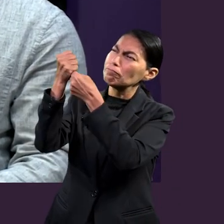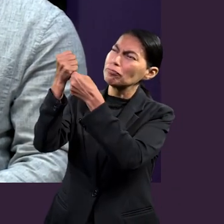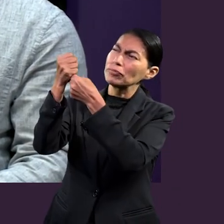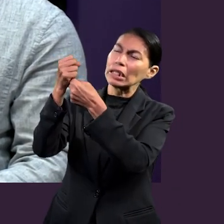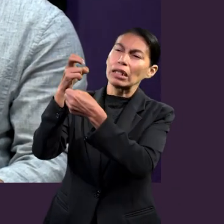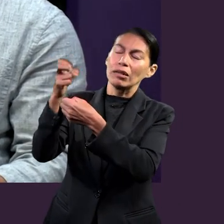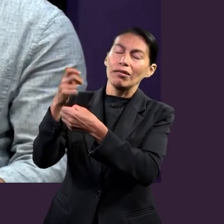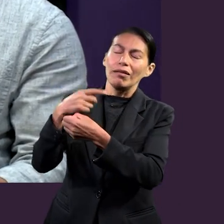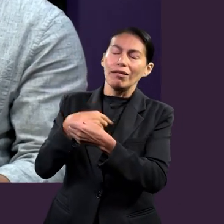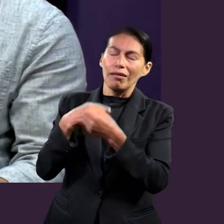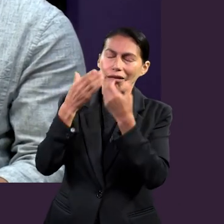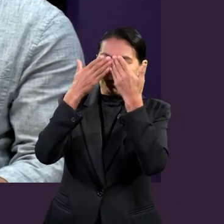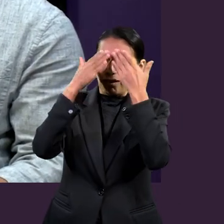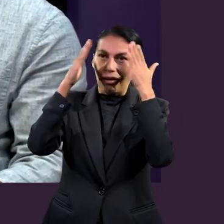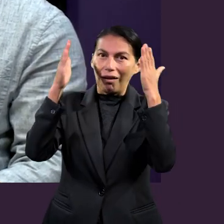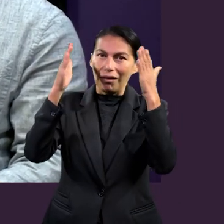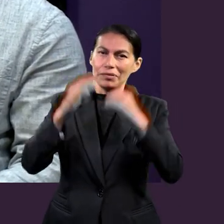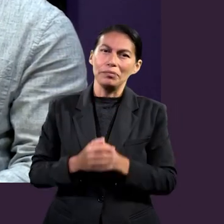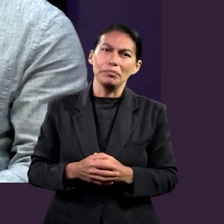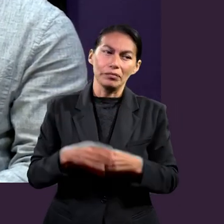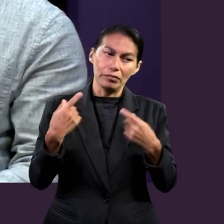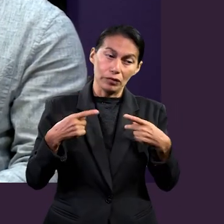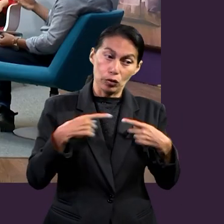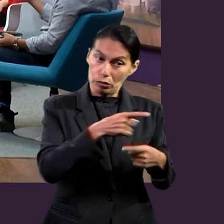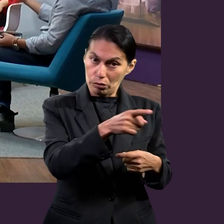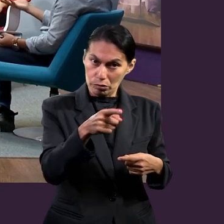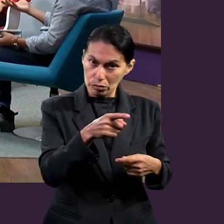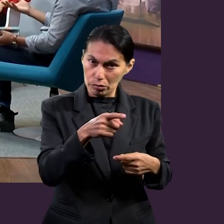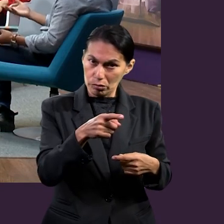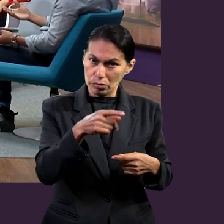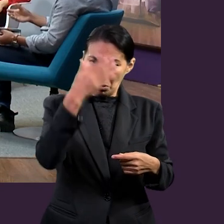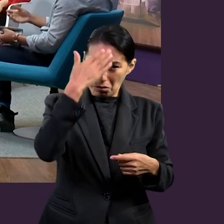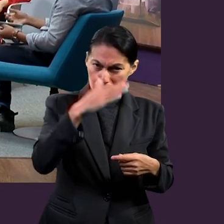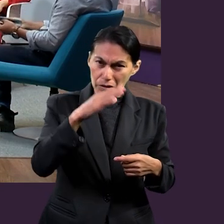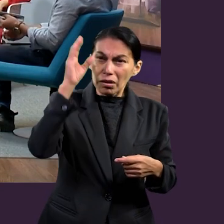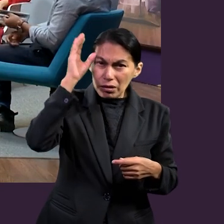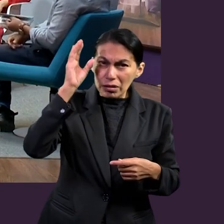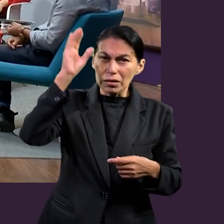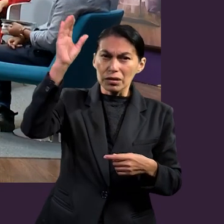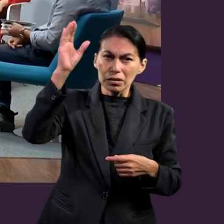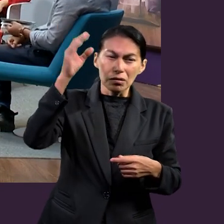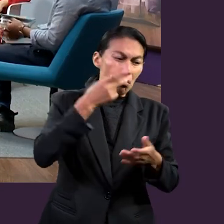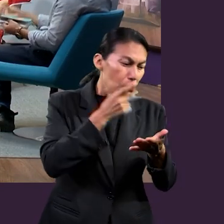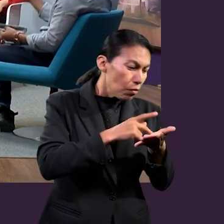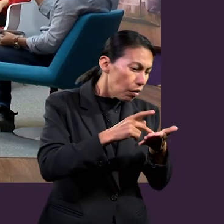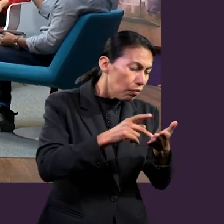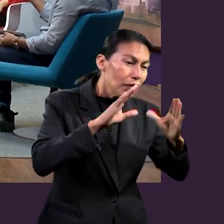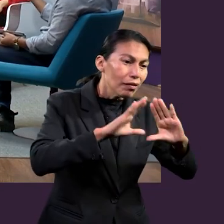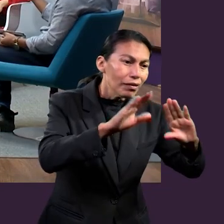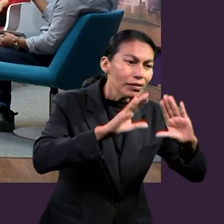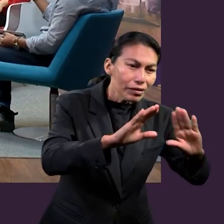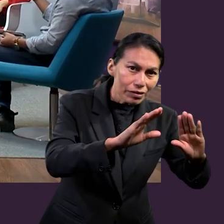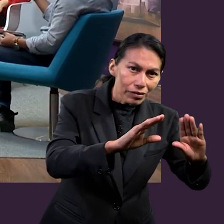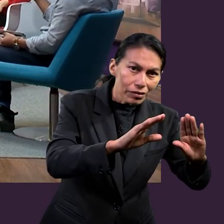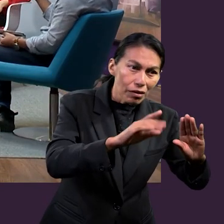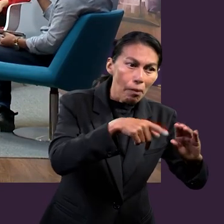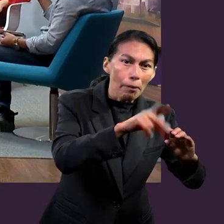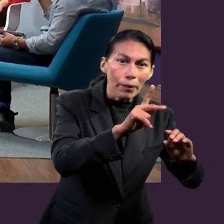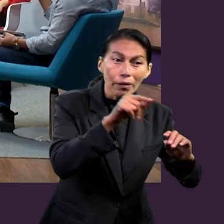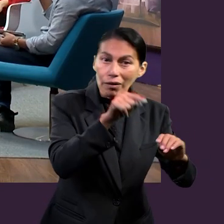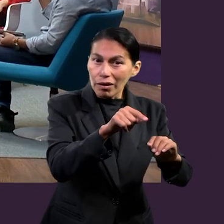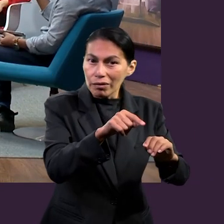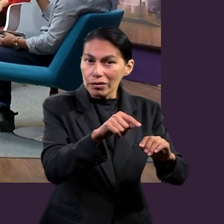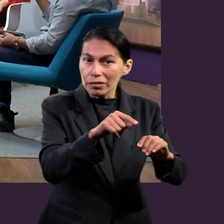de lo que, pues, de Cristo como tal, porque, pues, Pablo les había enseñado, pero habían perdido algo. Entonces, no era